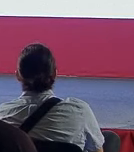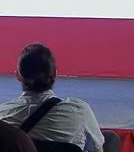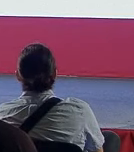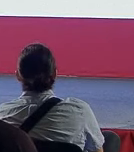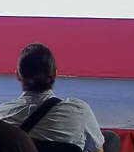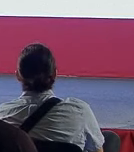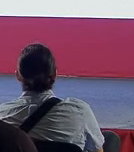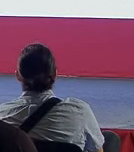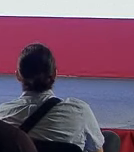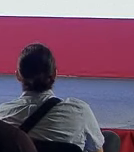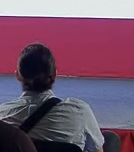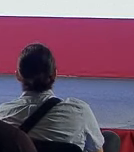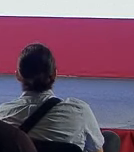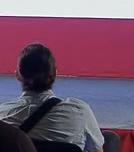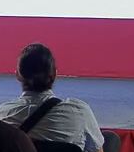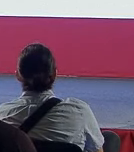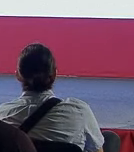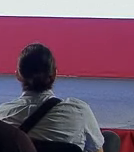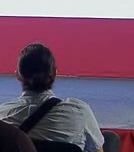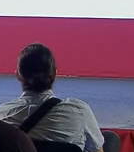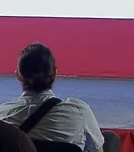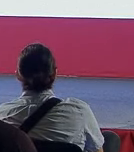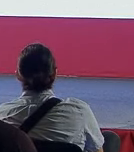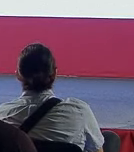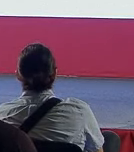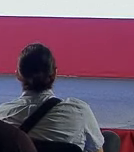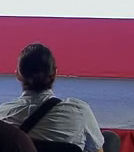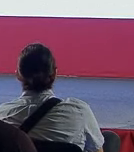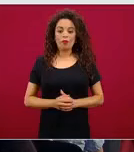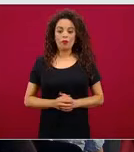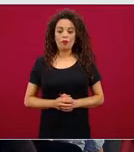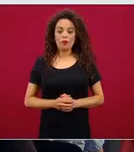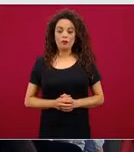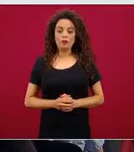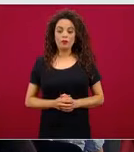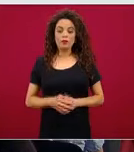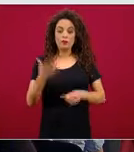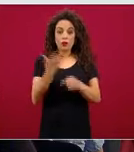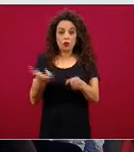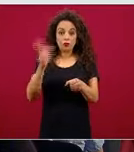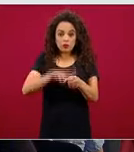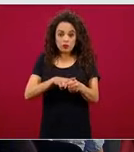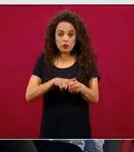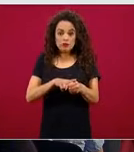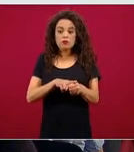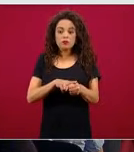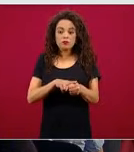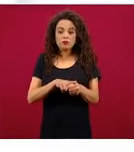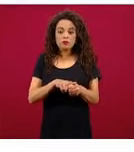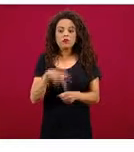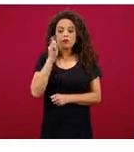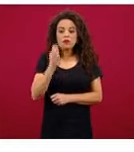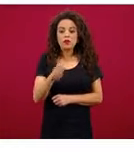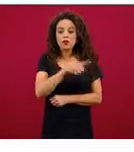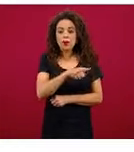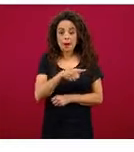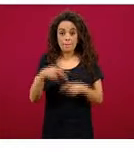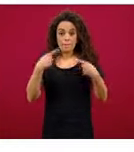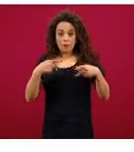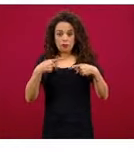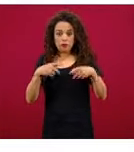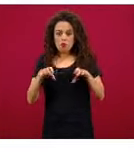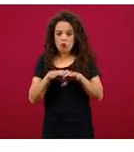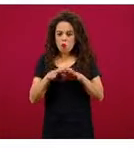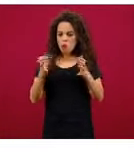hospital en este caso, simplemente el triaje. El triaje de los pacientes que responden a la definición de caso y